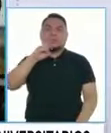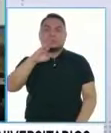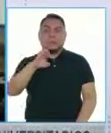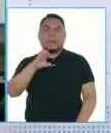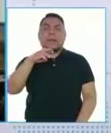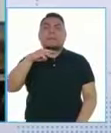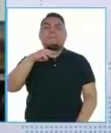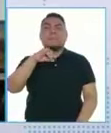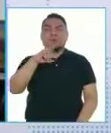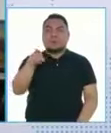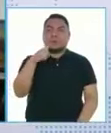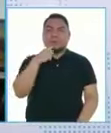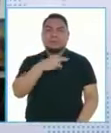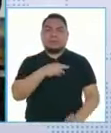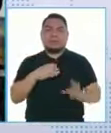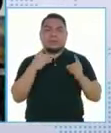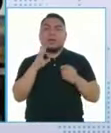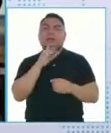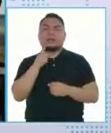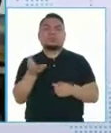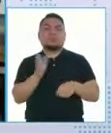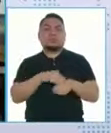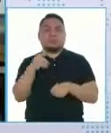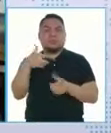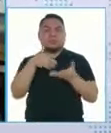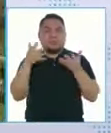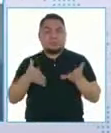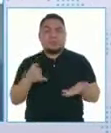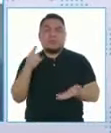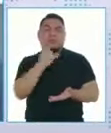Mori del MINEDU, hablando pues de la situación de los estudiantes universitarios.